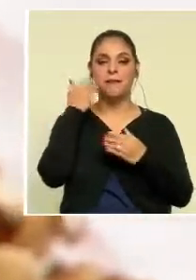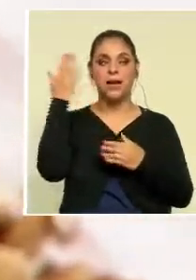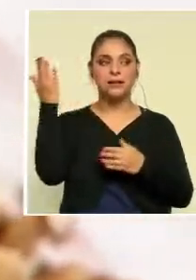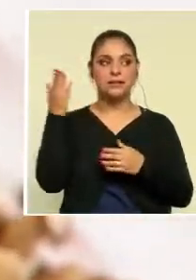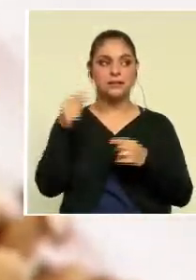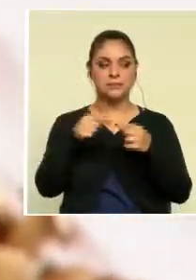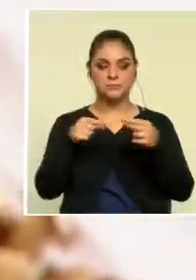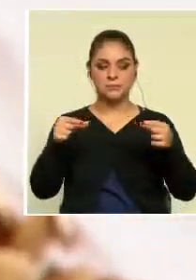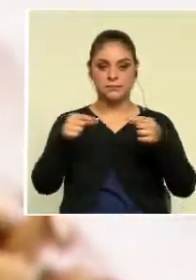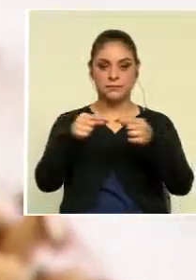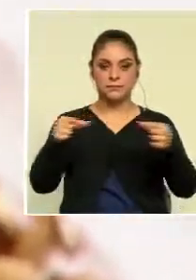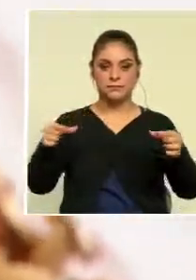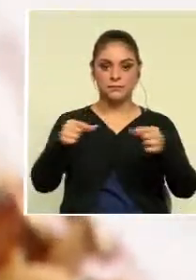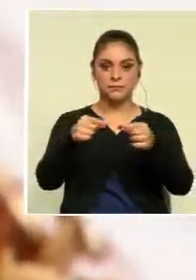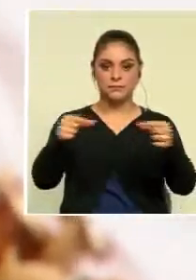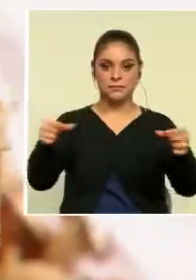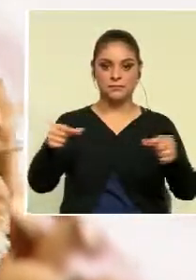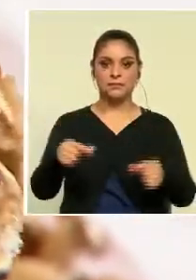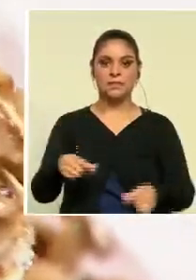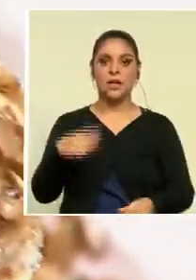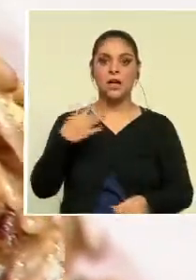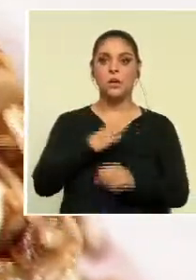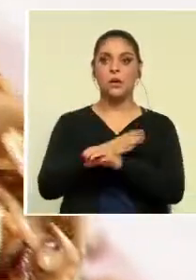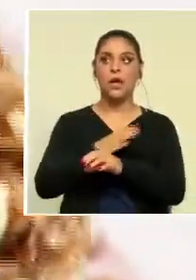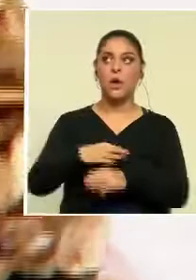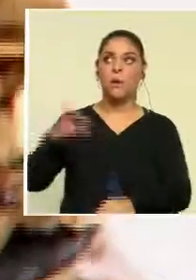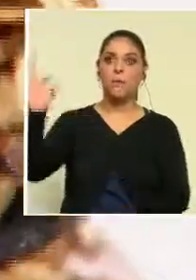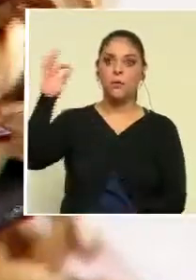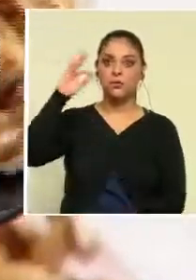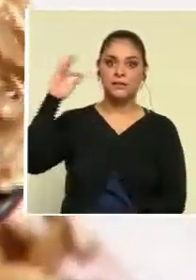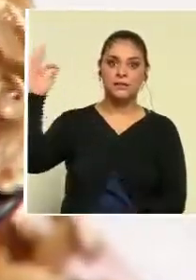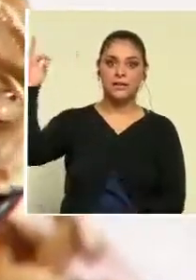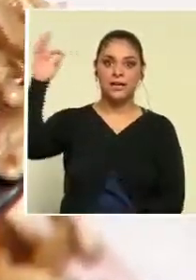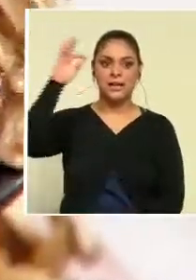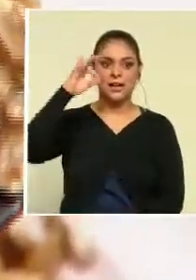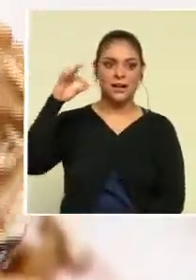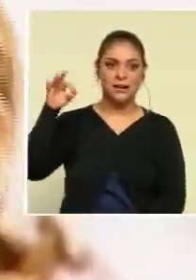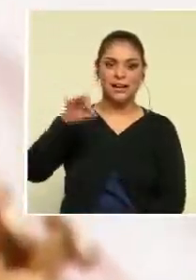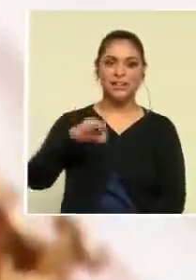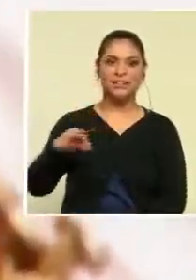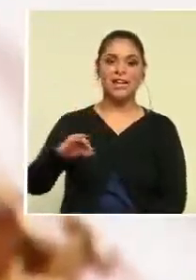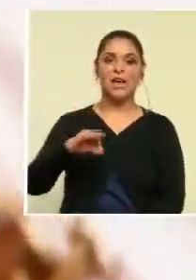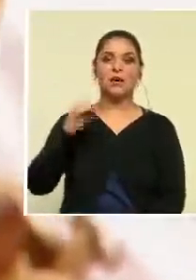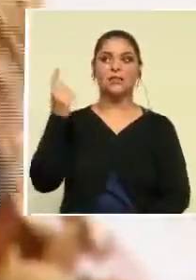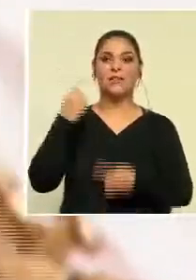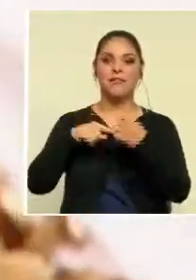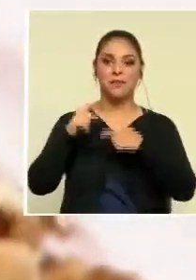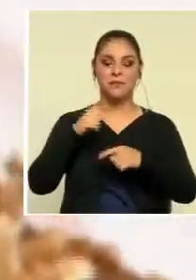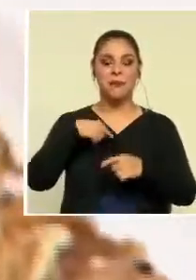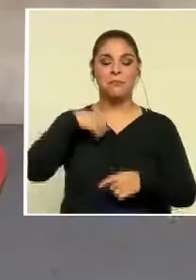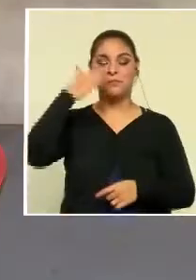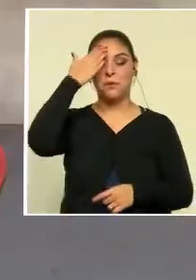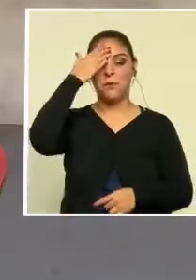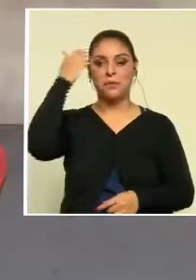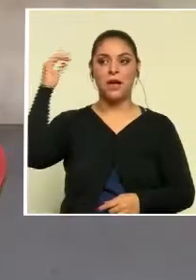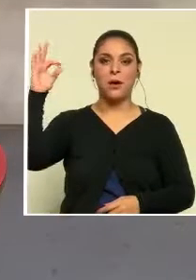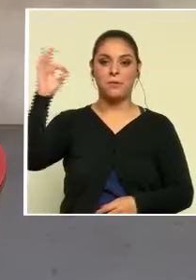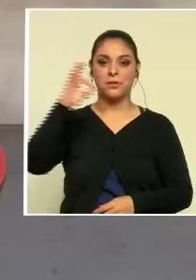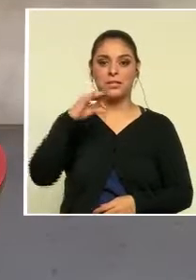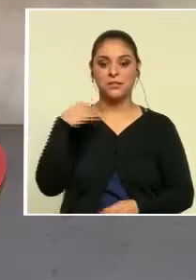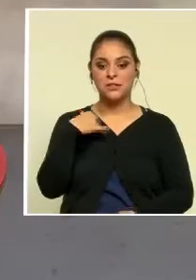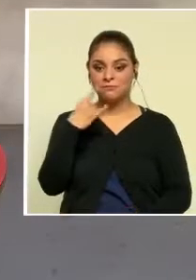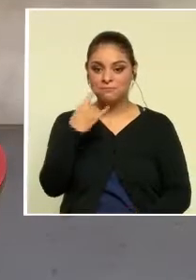sino que va a venir la señora que ya se me había olvidado la mosca seguramente se ha sentido atraída por